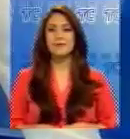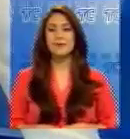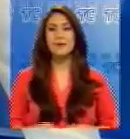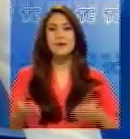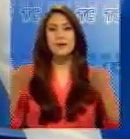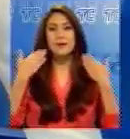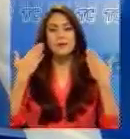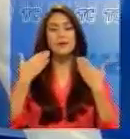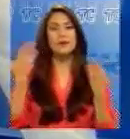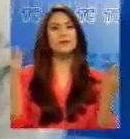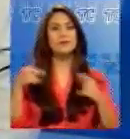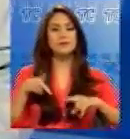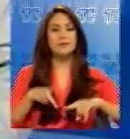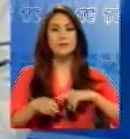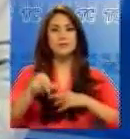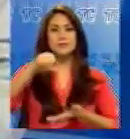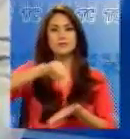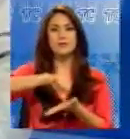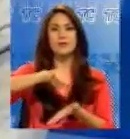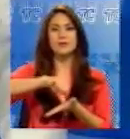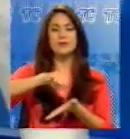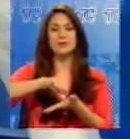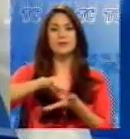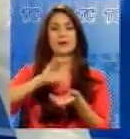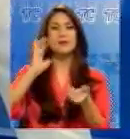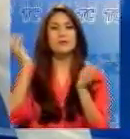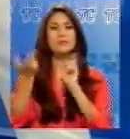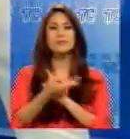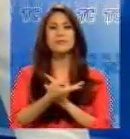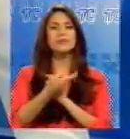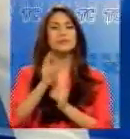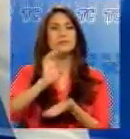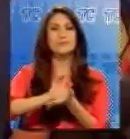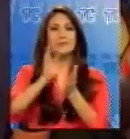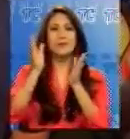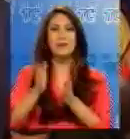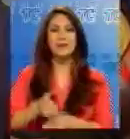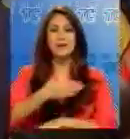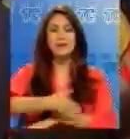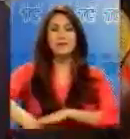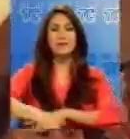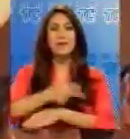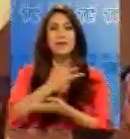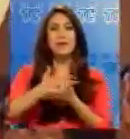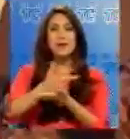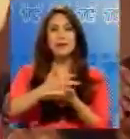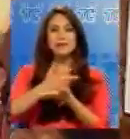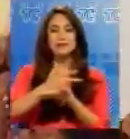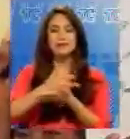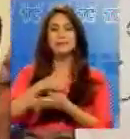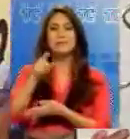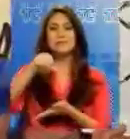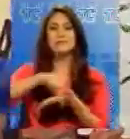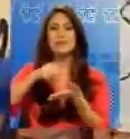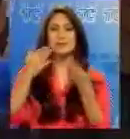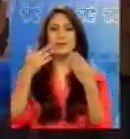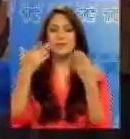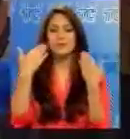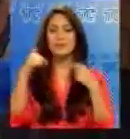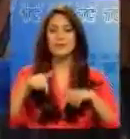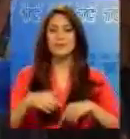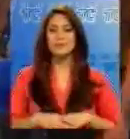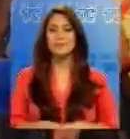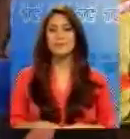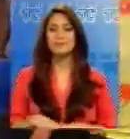en Guayaquil se inauguró el centro de revolución ciudadana ubicado en las calles carchi entre alcedo y Colón centro de la ciudad el